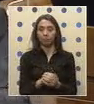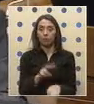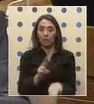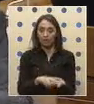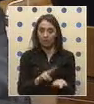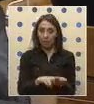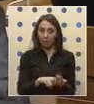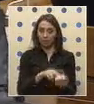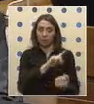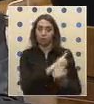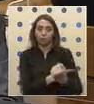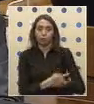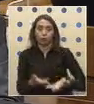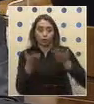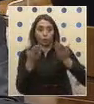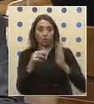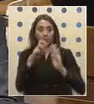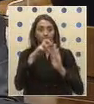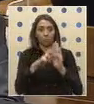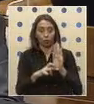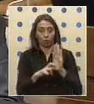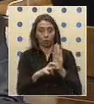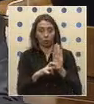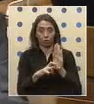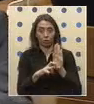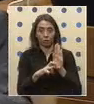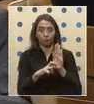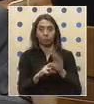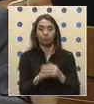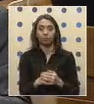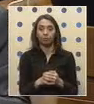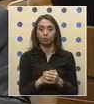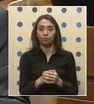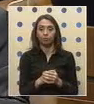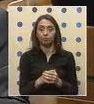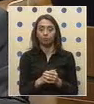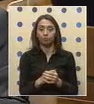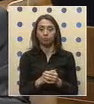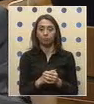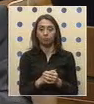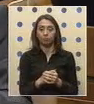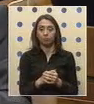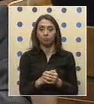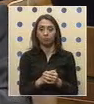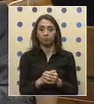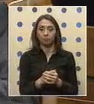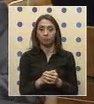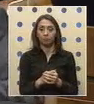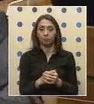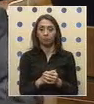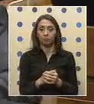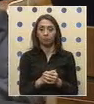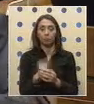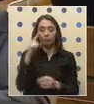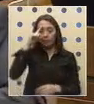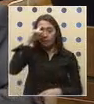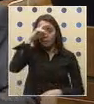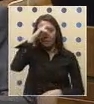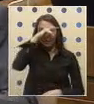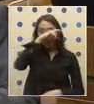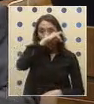realmente fortalecía este proyecto en el sentido de lo difícil que